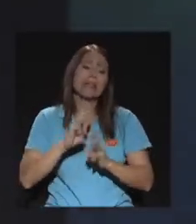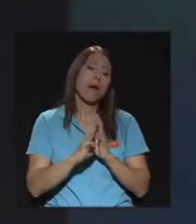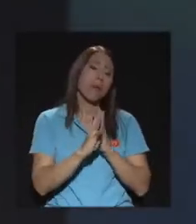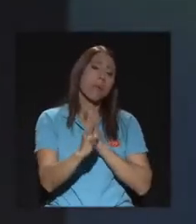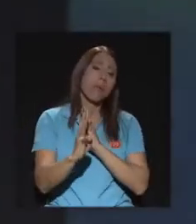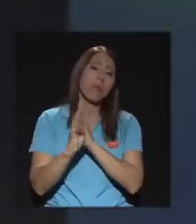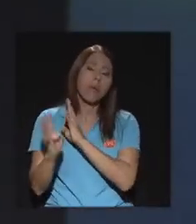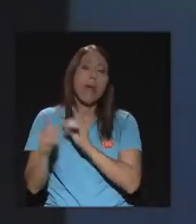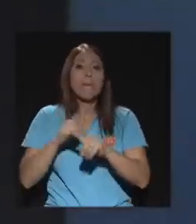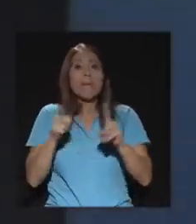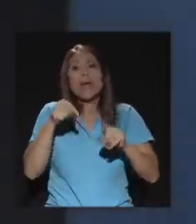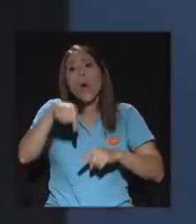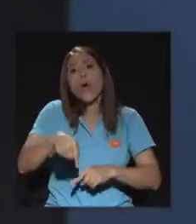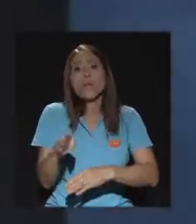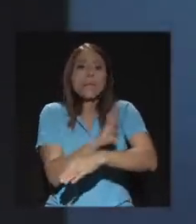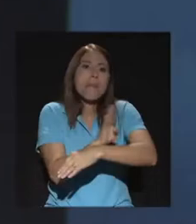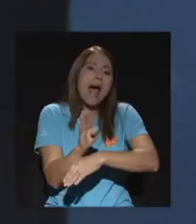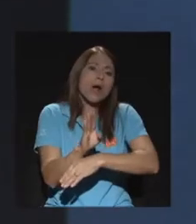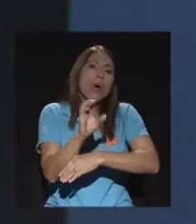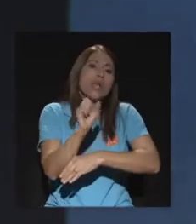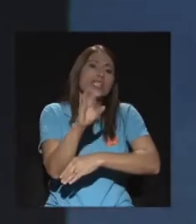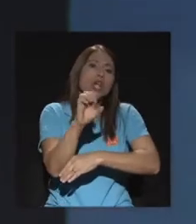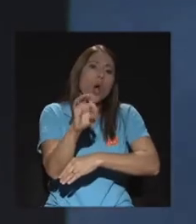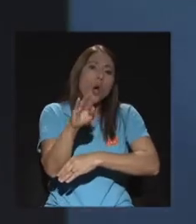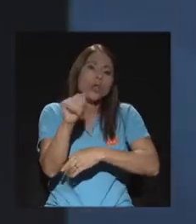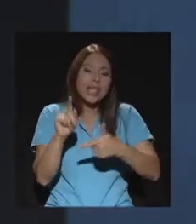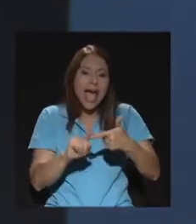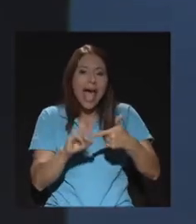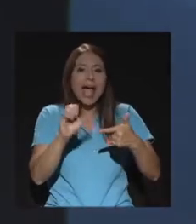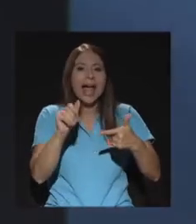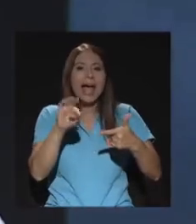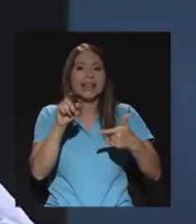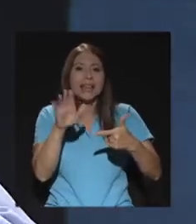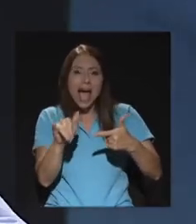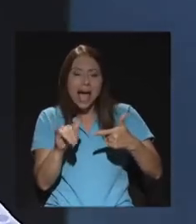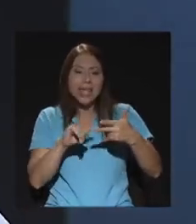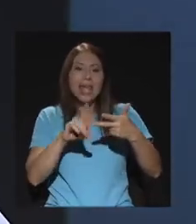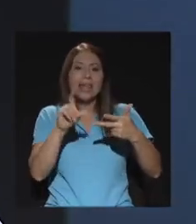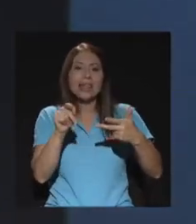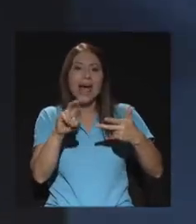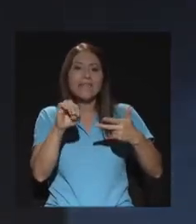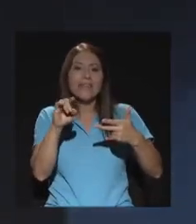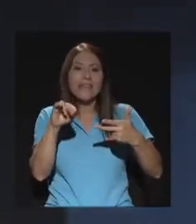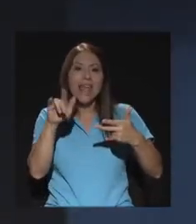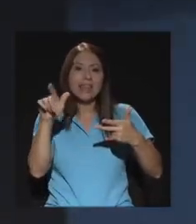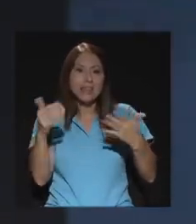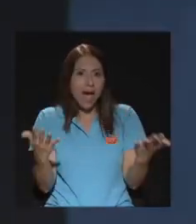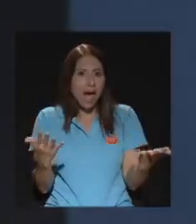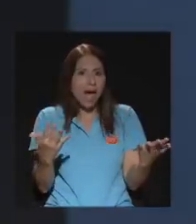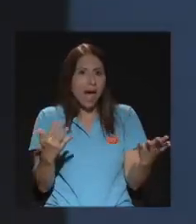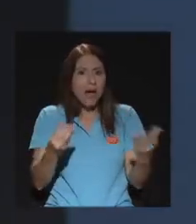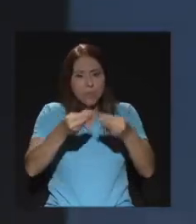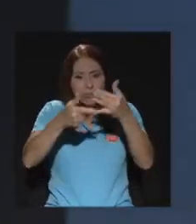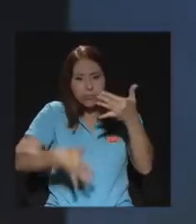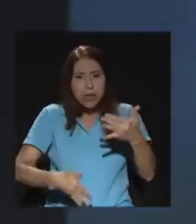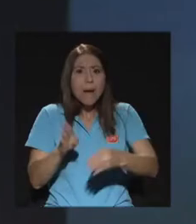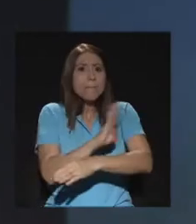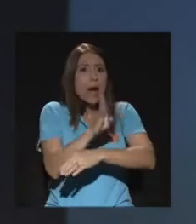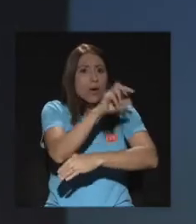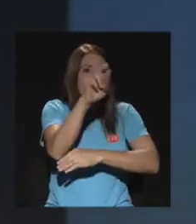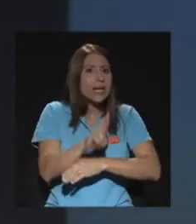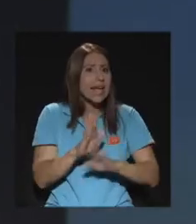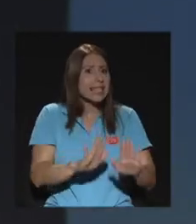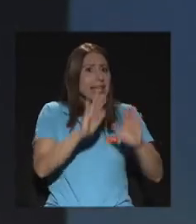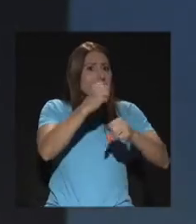Scotiabank, Catay, La Vivienda. Banco de Costa Rica hoy es una excelencia en su trabajo, Banco Nacional una